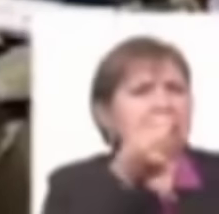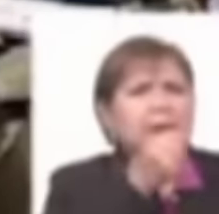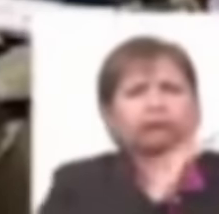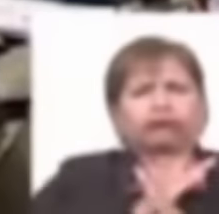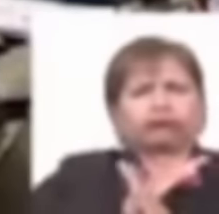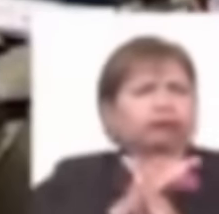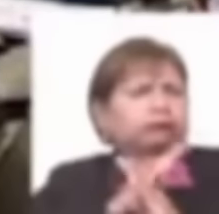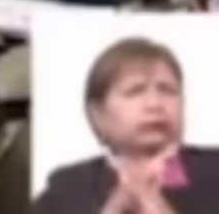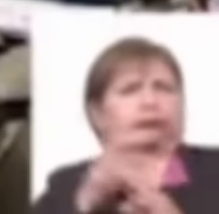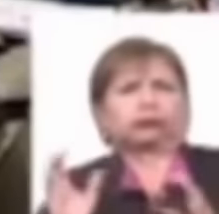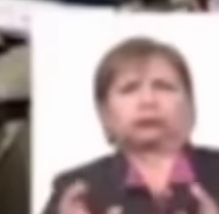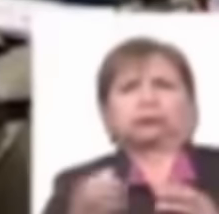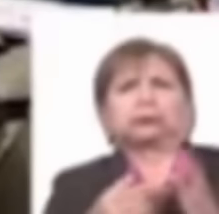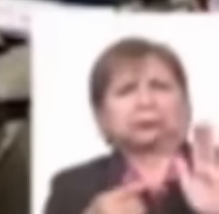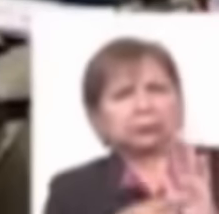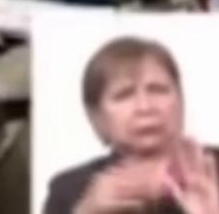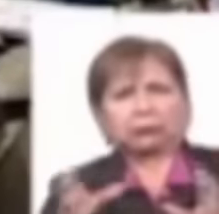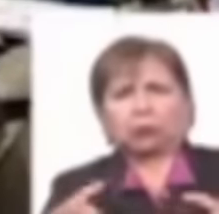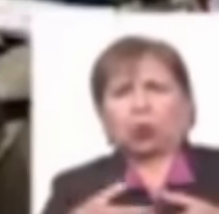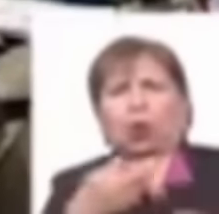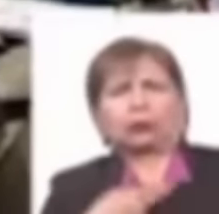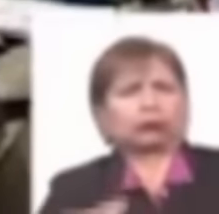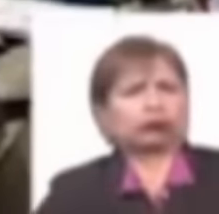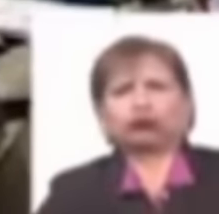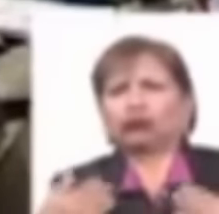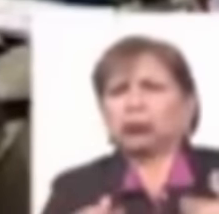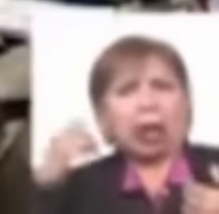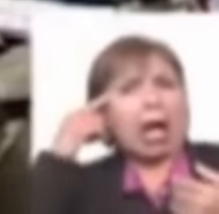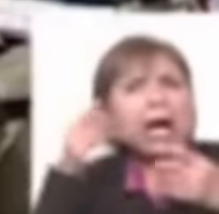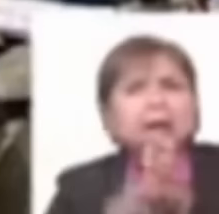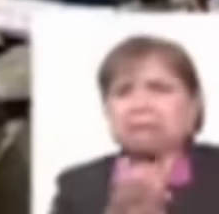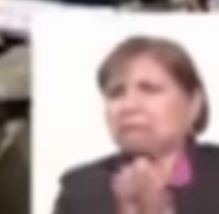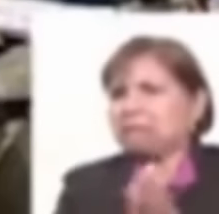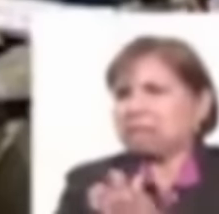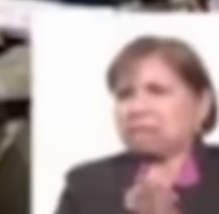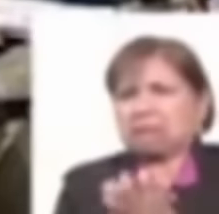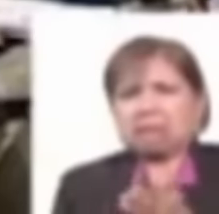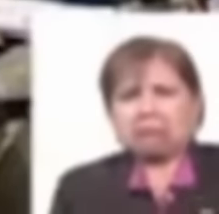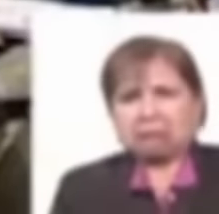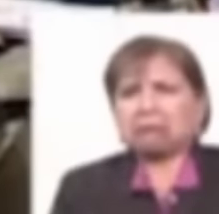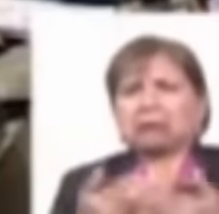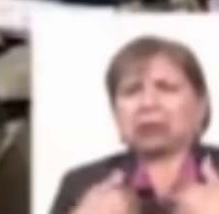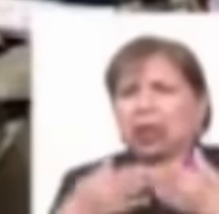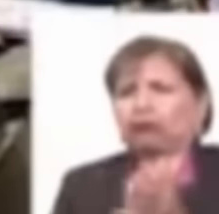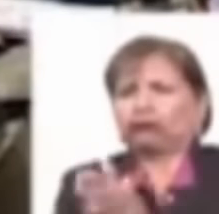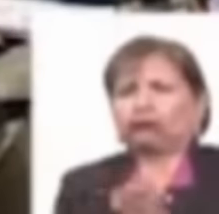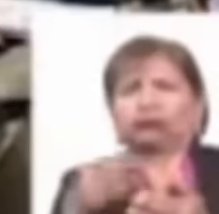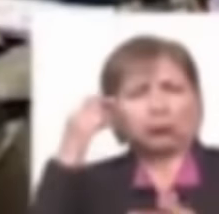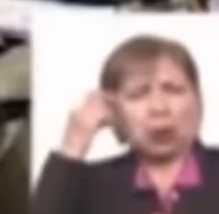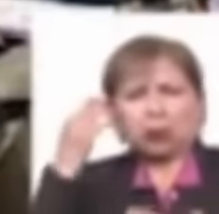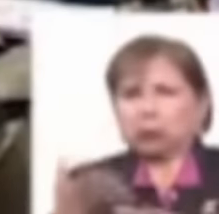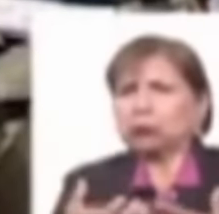Congreso de la República, señalando que el Congreso de la República tiene una intencionalidad política, tiene un interés